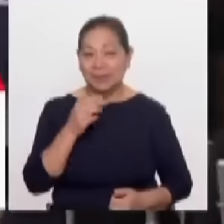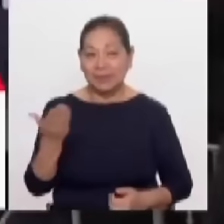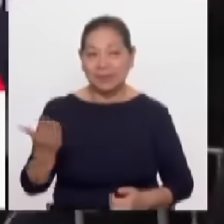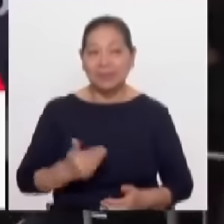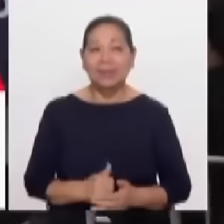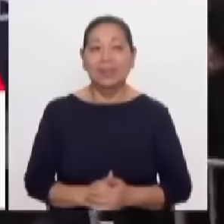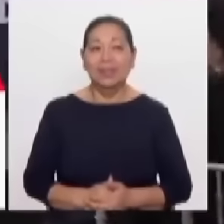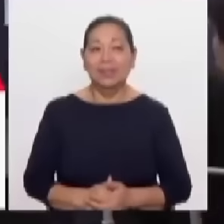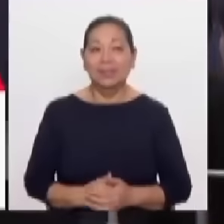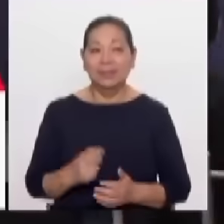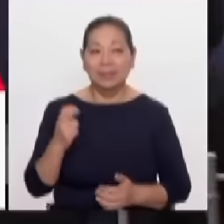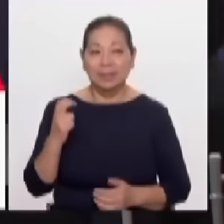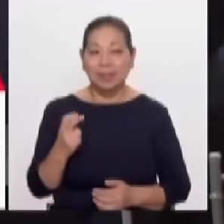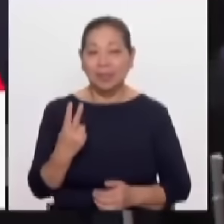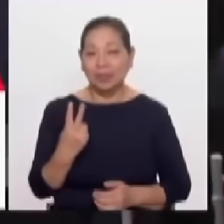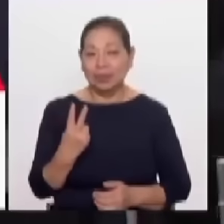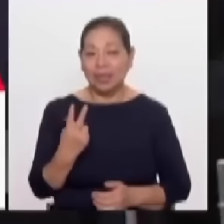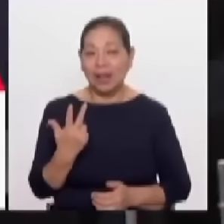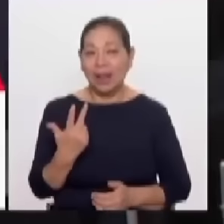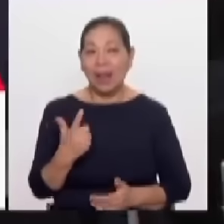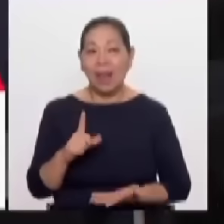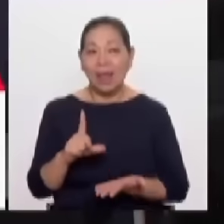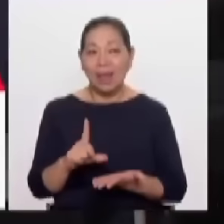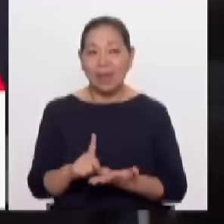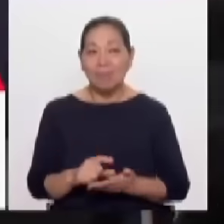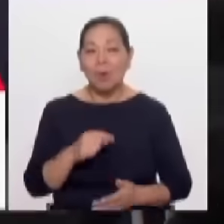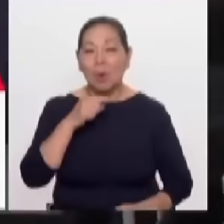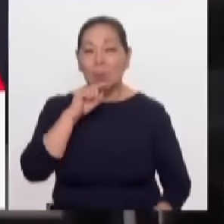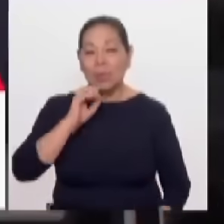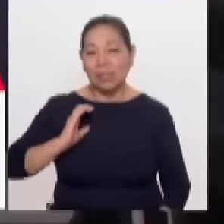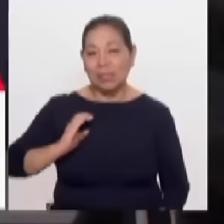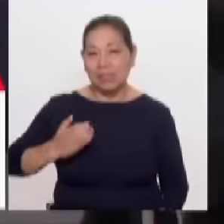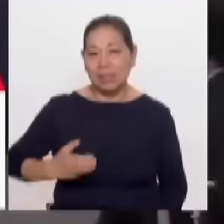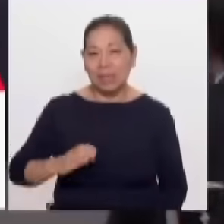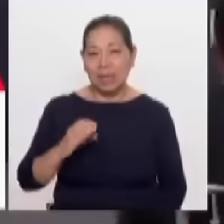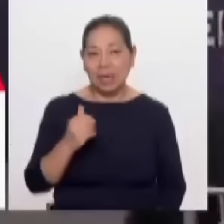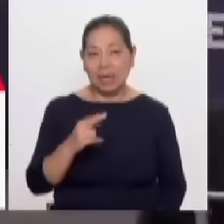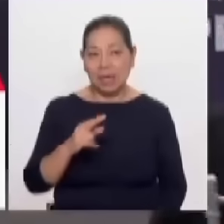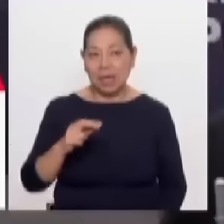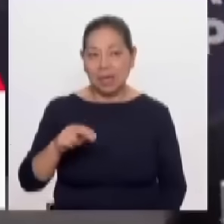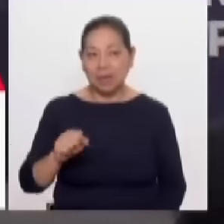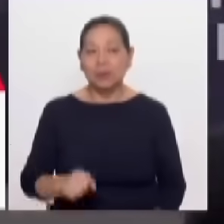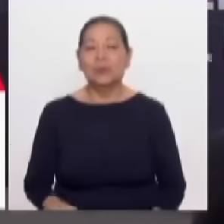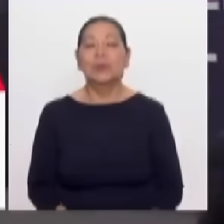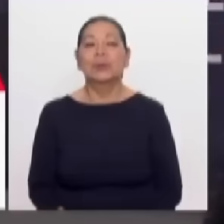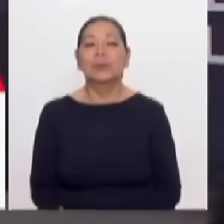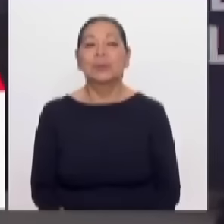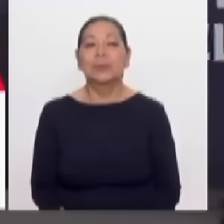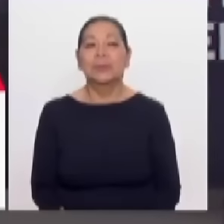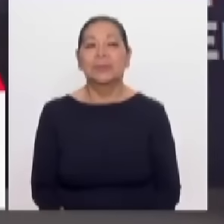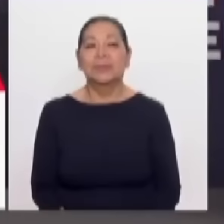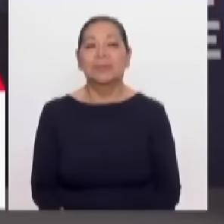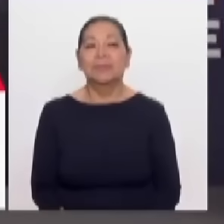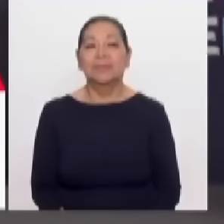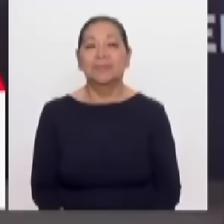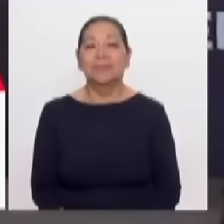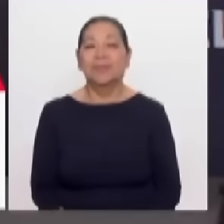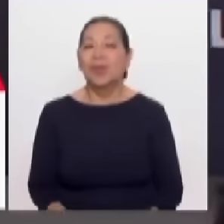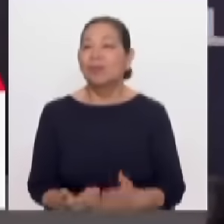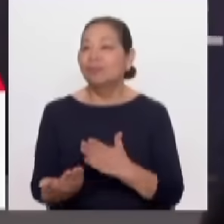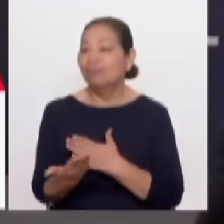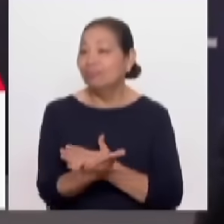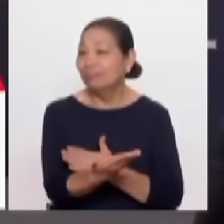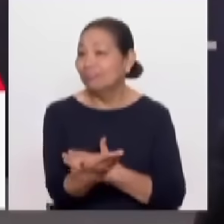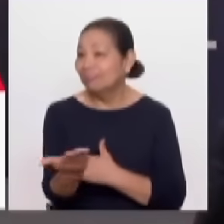general de la línea 2 del metro de Lima, señora Carmen Deulofeo Palomas. Buenos días